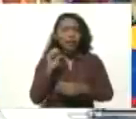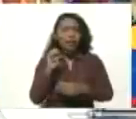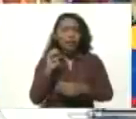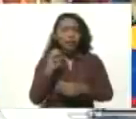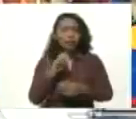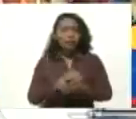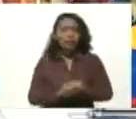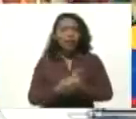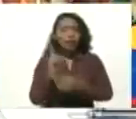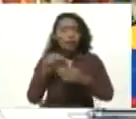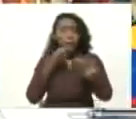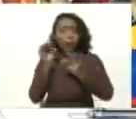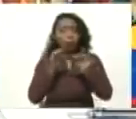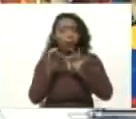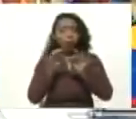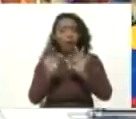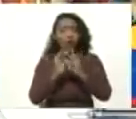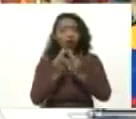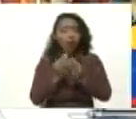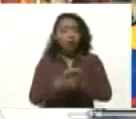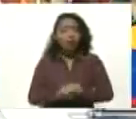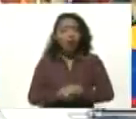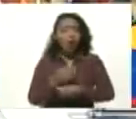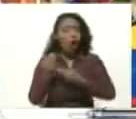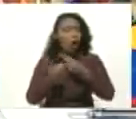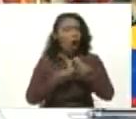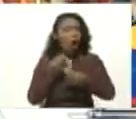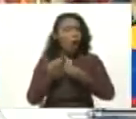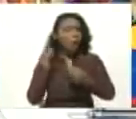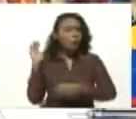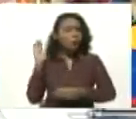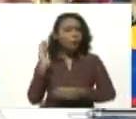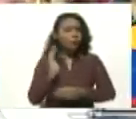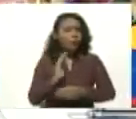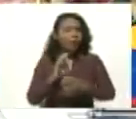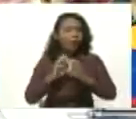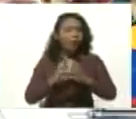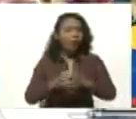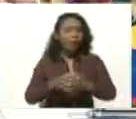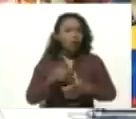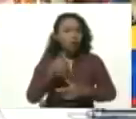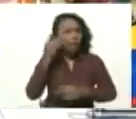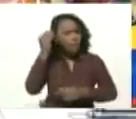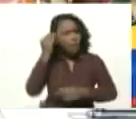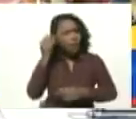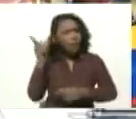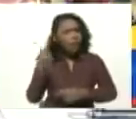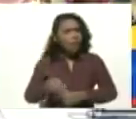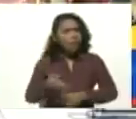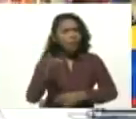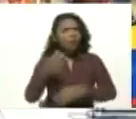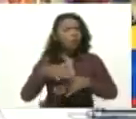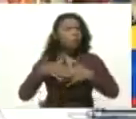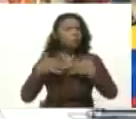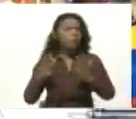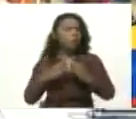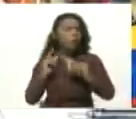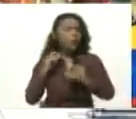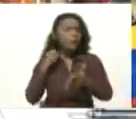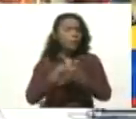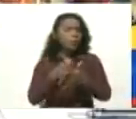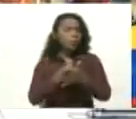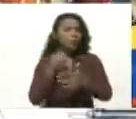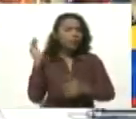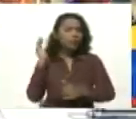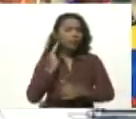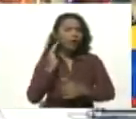le explicara a la familia, Yelitza, cómo va a ser el regreso a clase. ¿Qué tú crees que es más importante de toda esta batalla de